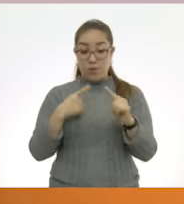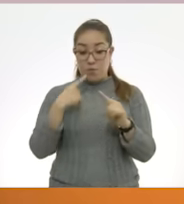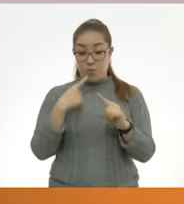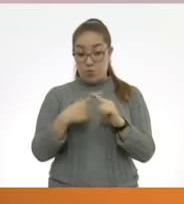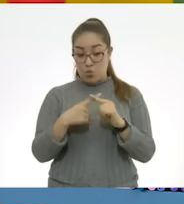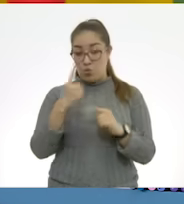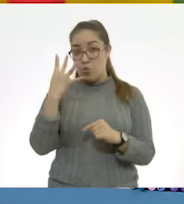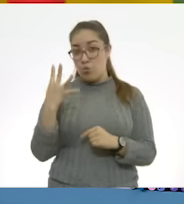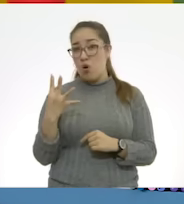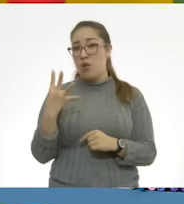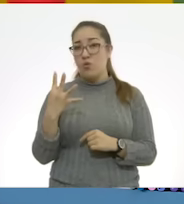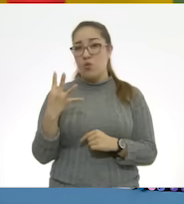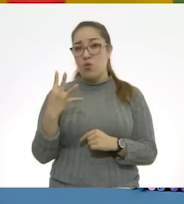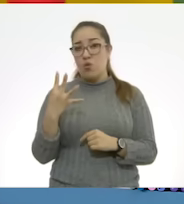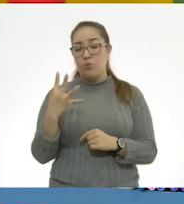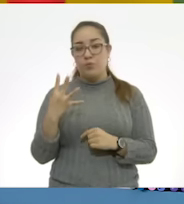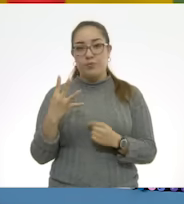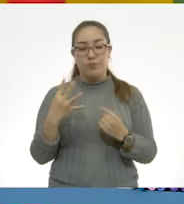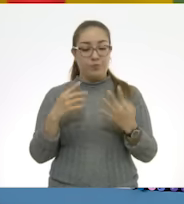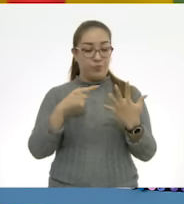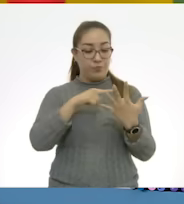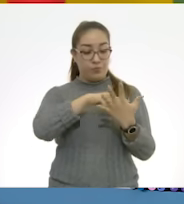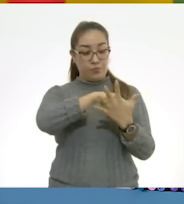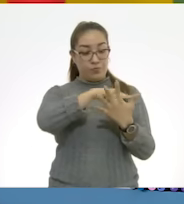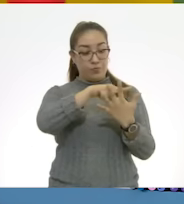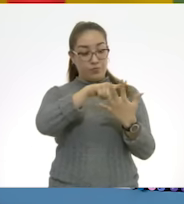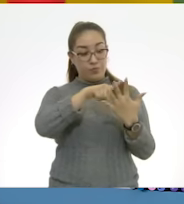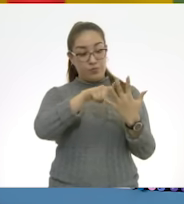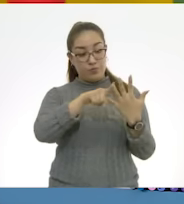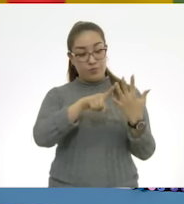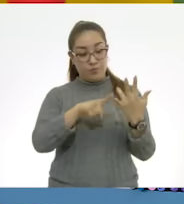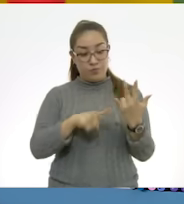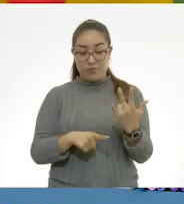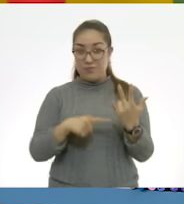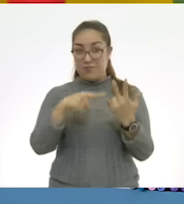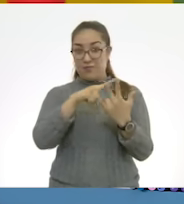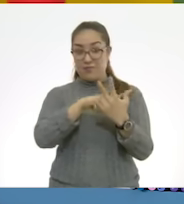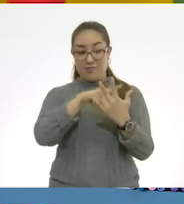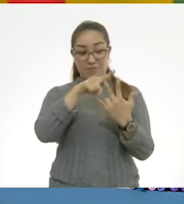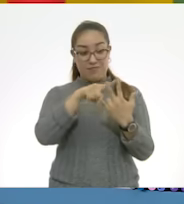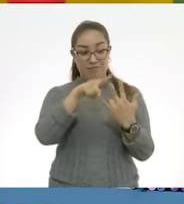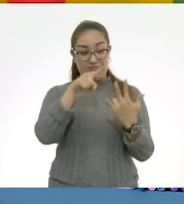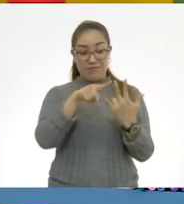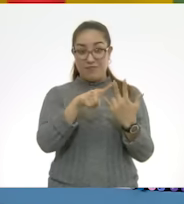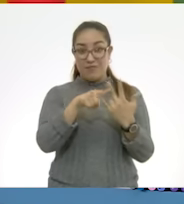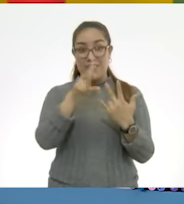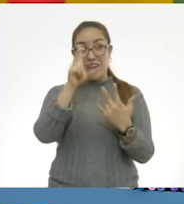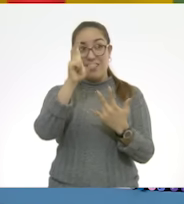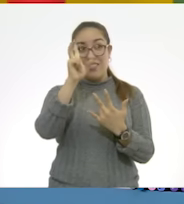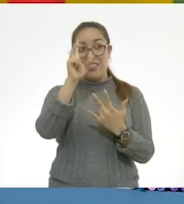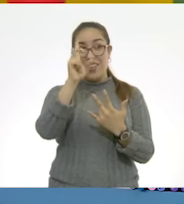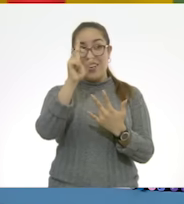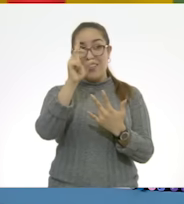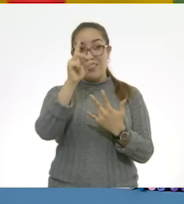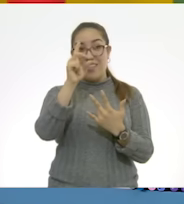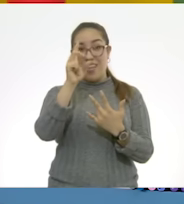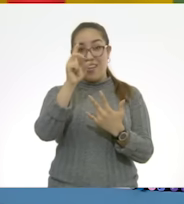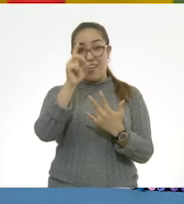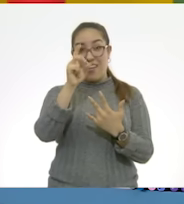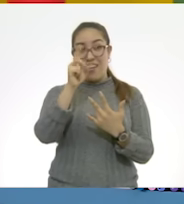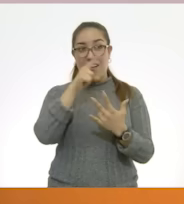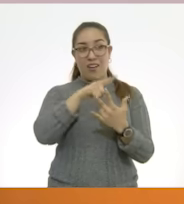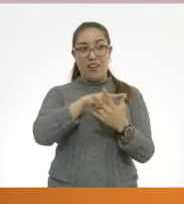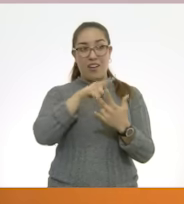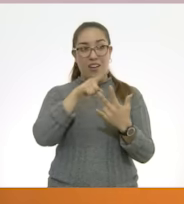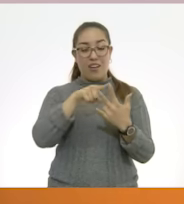9 por 4. Baja el dedo 4. Por... Uh-huh. Nos queda 1 del lado de las decenas. Por 4.